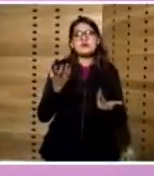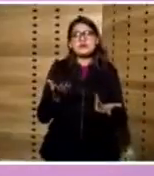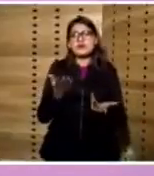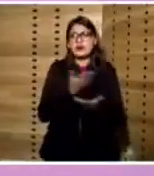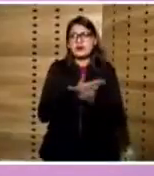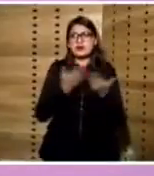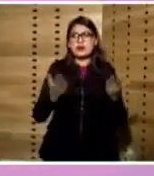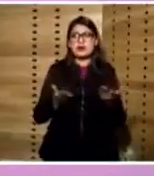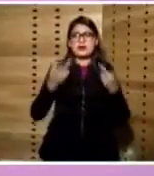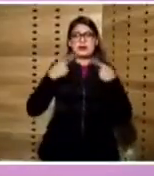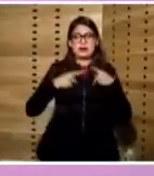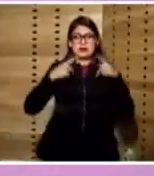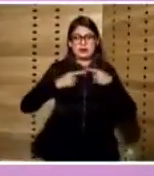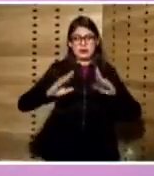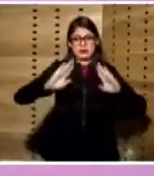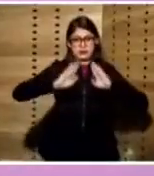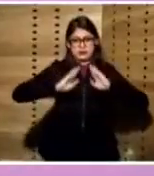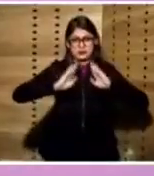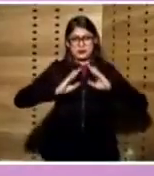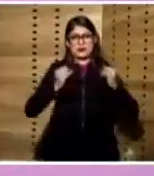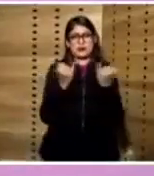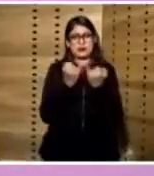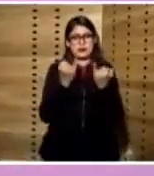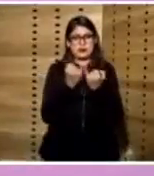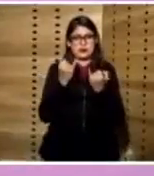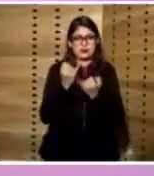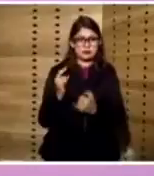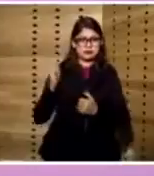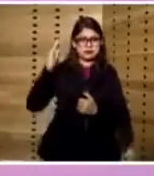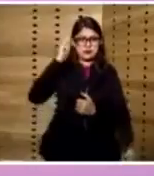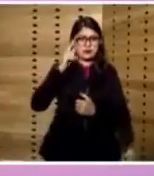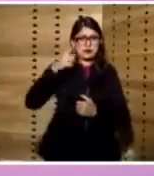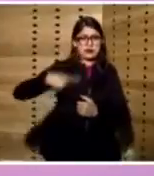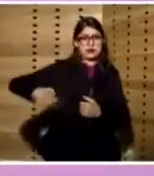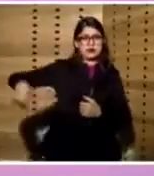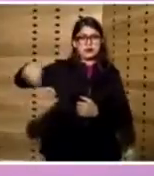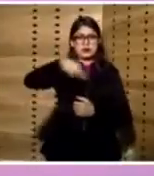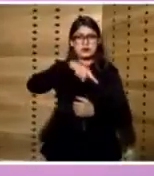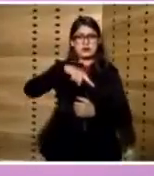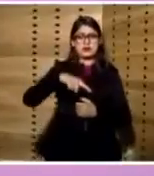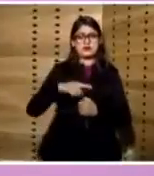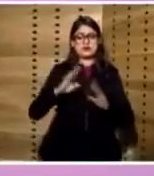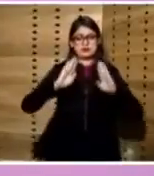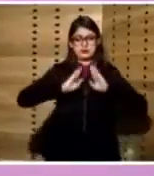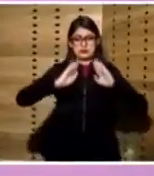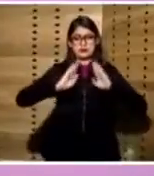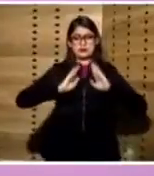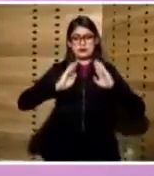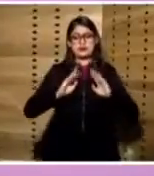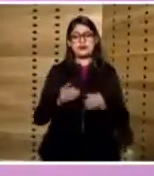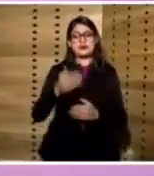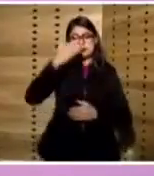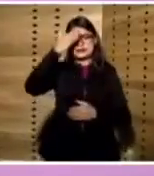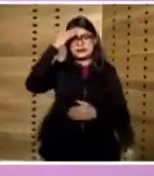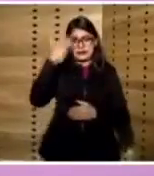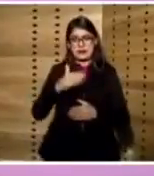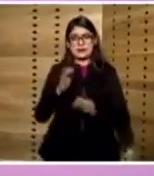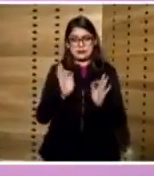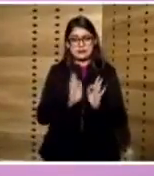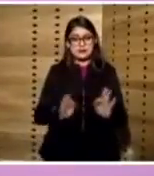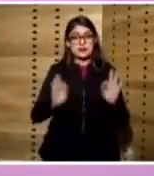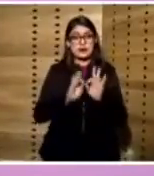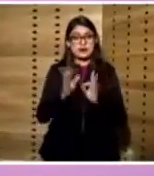los integrantes del Ejército y Fuerza Aérea como servidores públicos estamos conscientes de la trascendencia que tiene